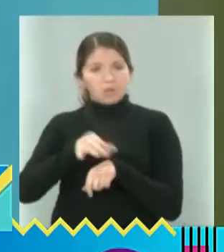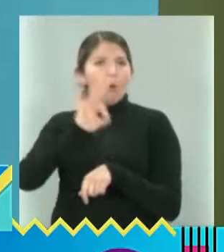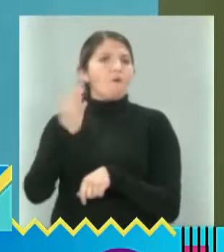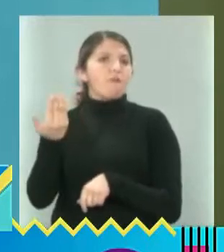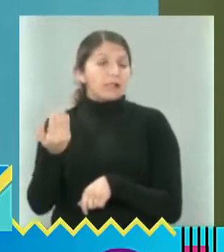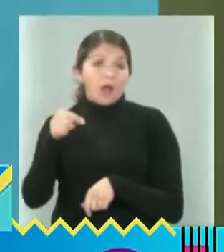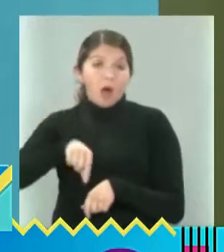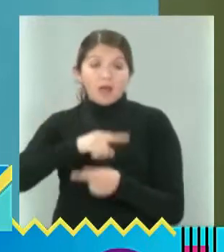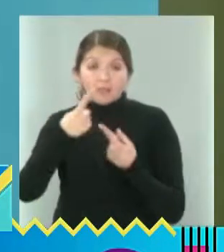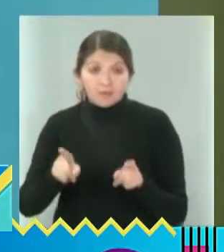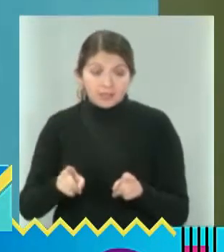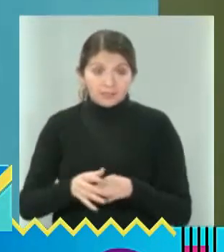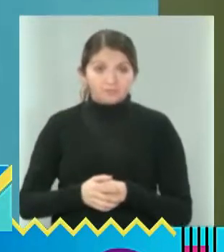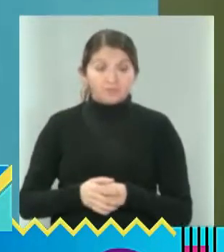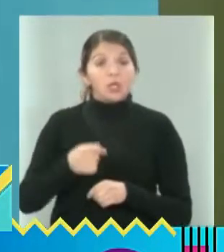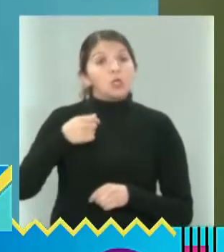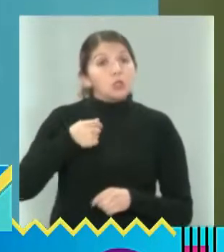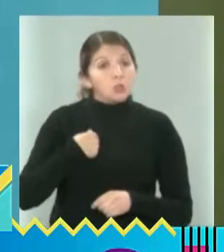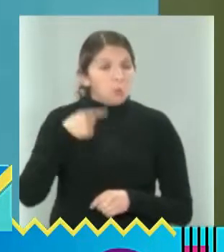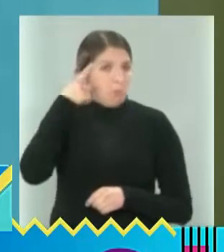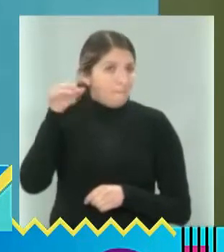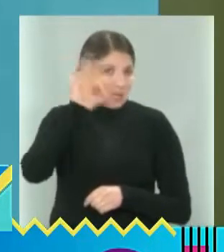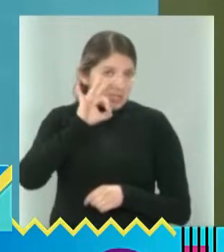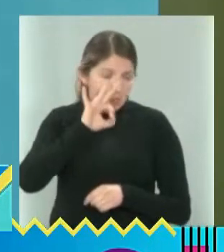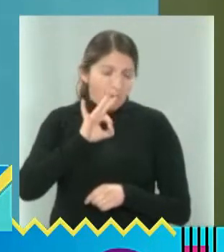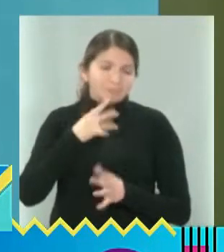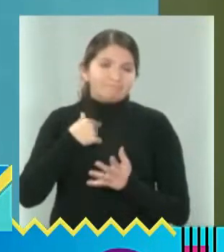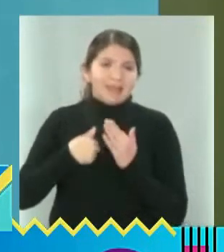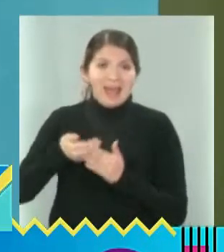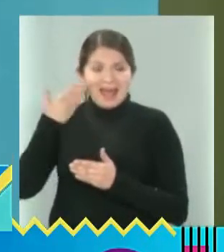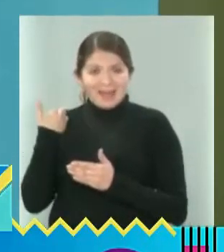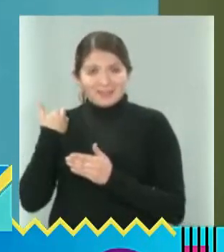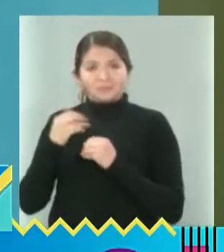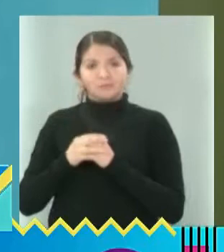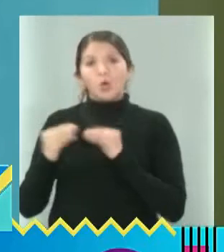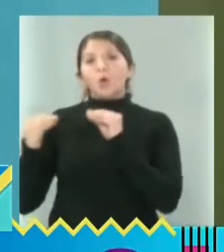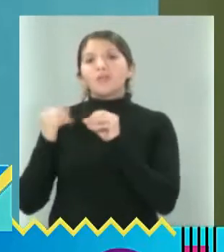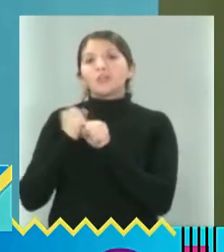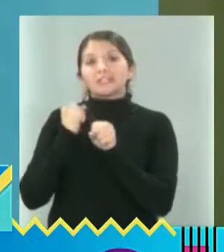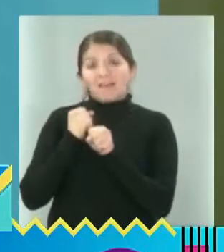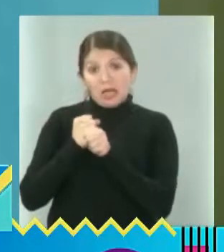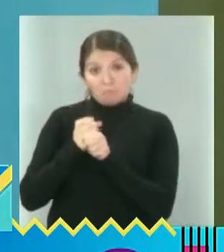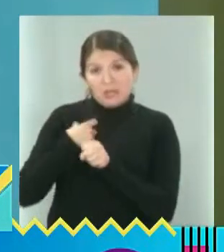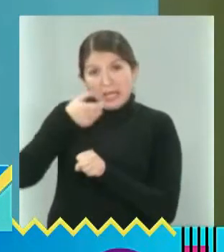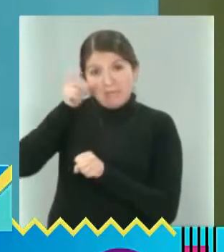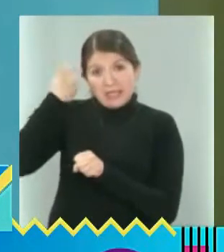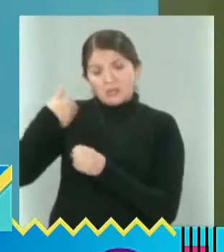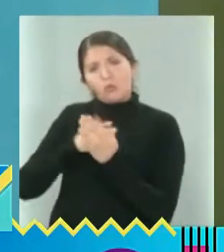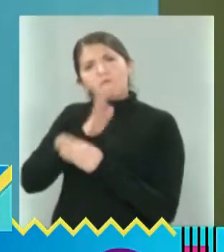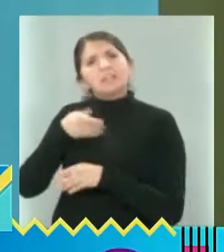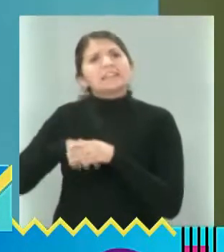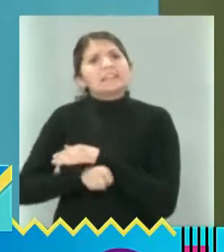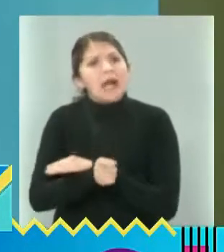traer un comentario personal que hice también fuera de aire a mis compañeros de trabajo que tenía que ver con una experiencia en la que fui a hacer un trámite,